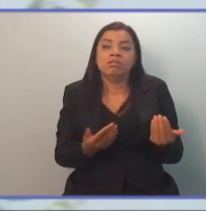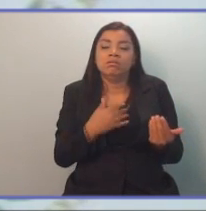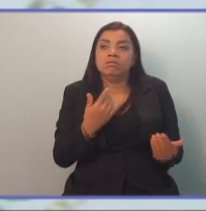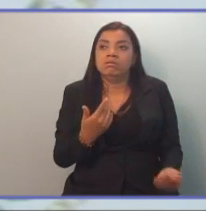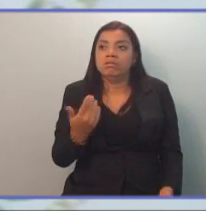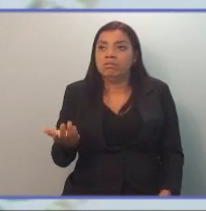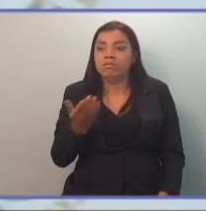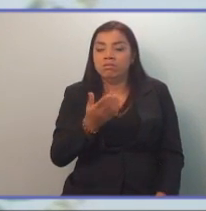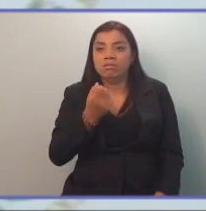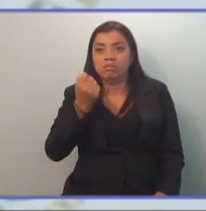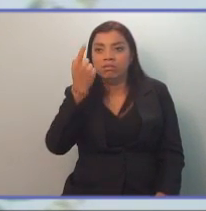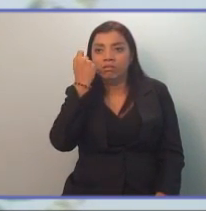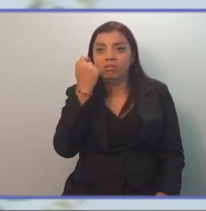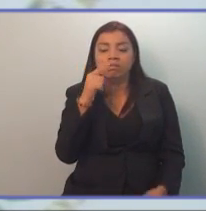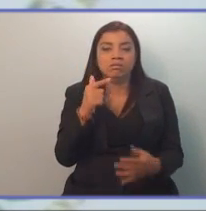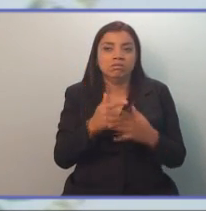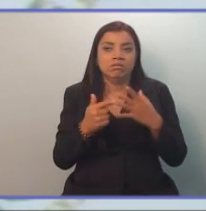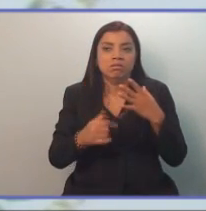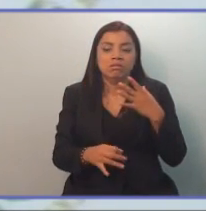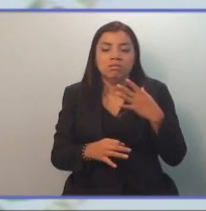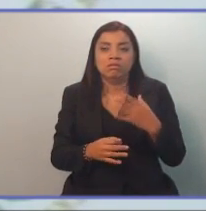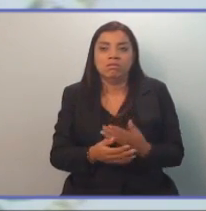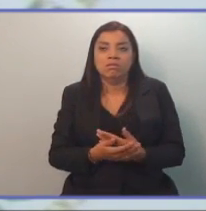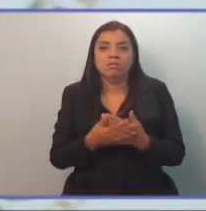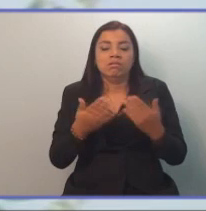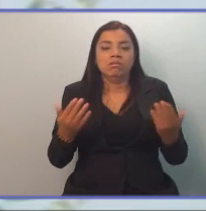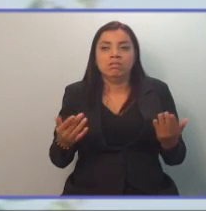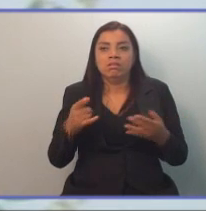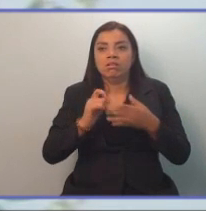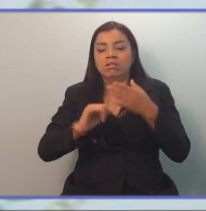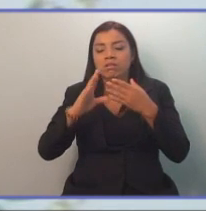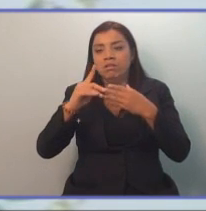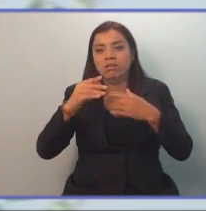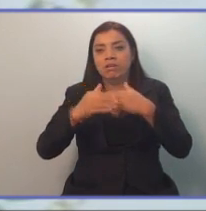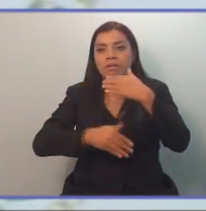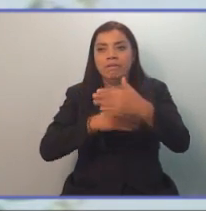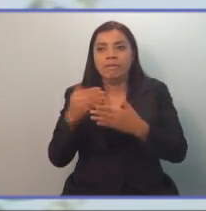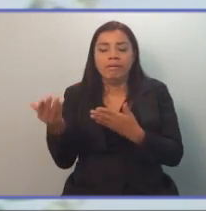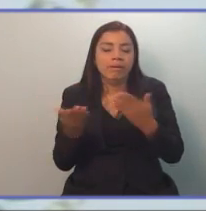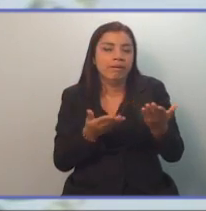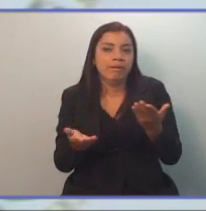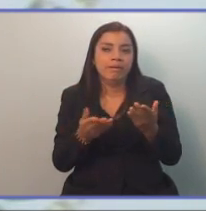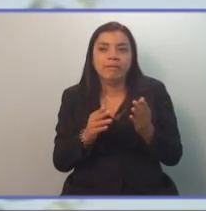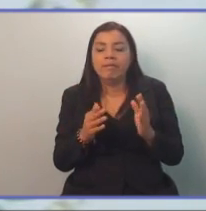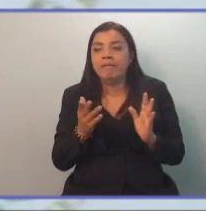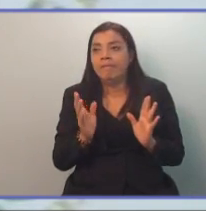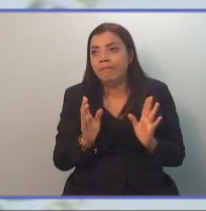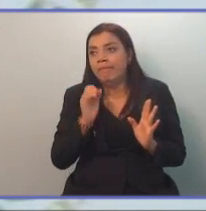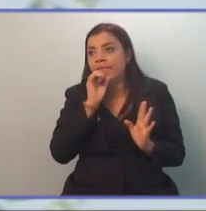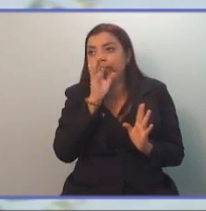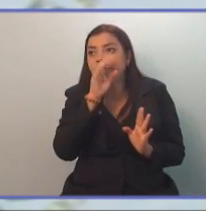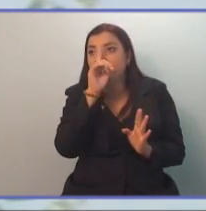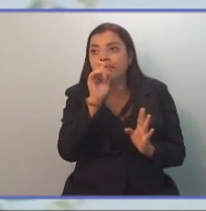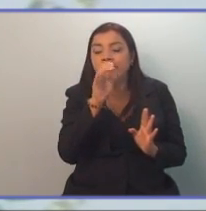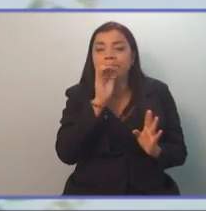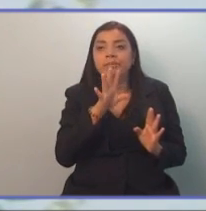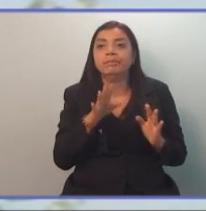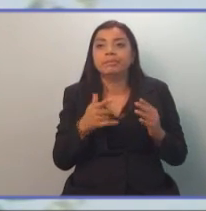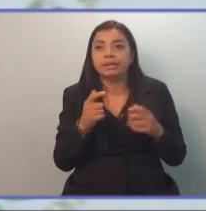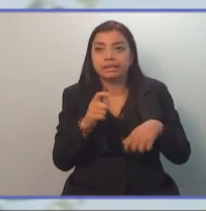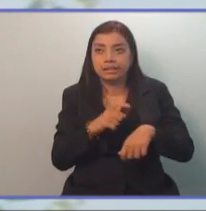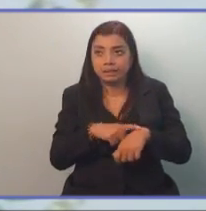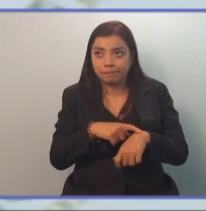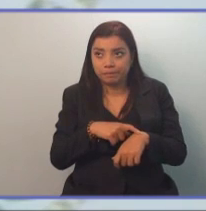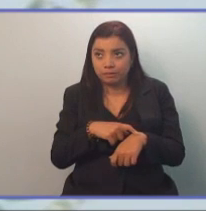toman leyes como el Código Procesal Civil y Mercantil, por decir algo, para la fijación de plazos.